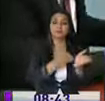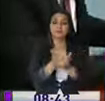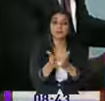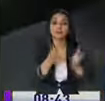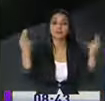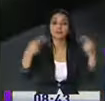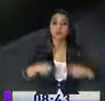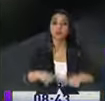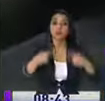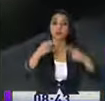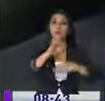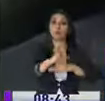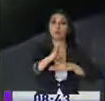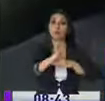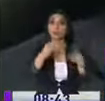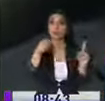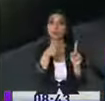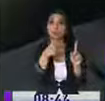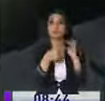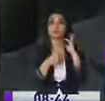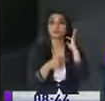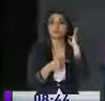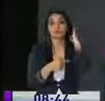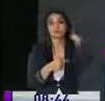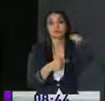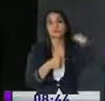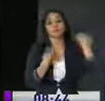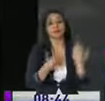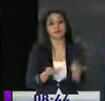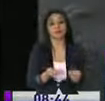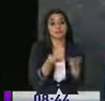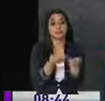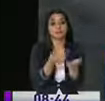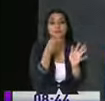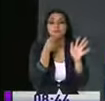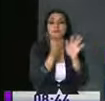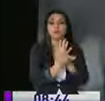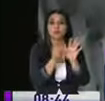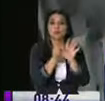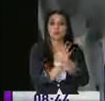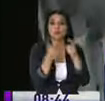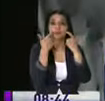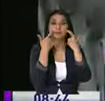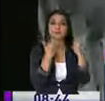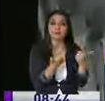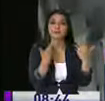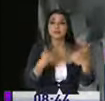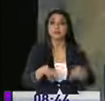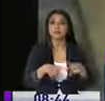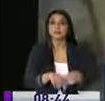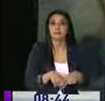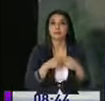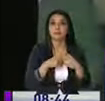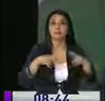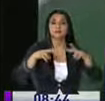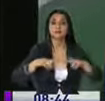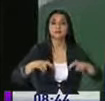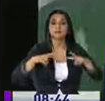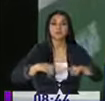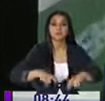Aduanas del Ecuador, Mauro Andino Alarcón, han presentado las denuncias ante la Fiscalía para que se investigue el